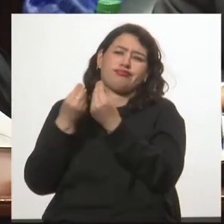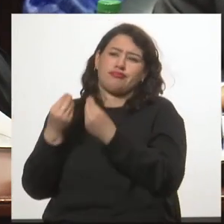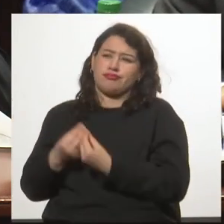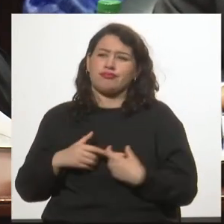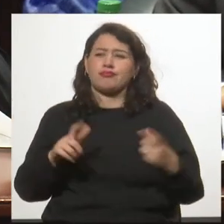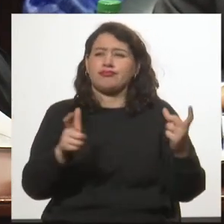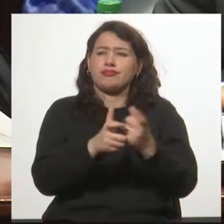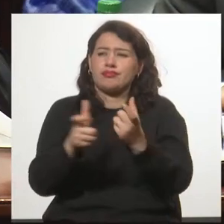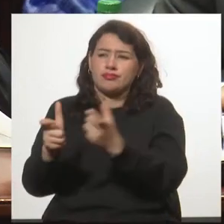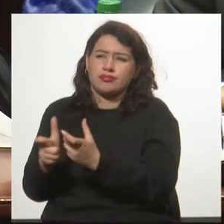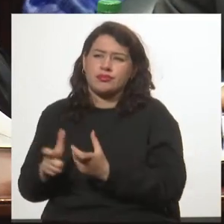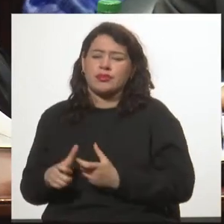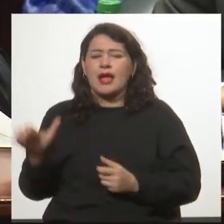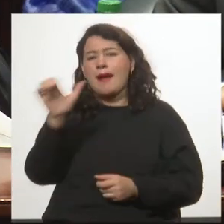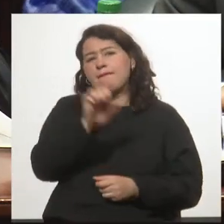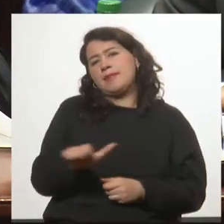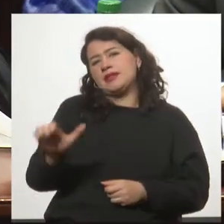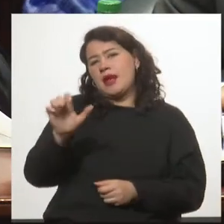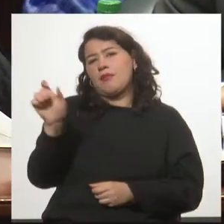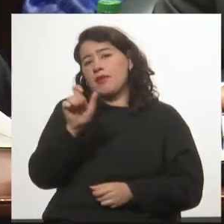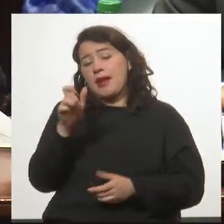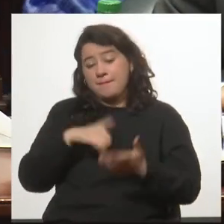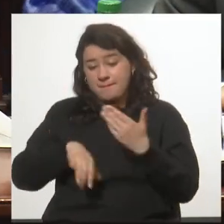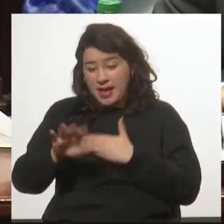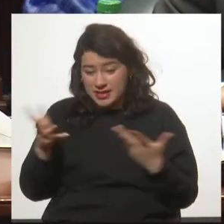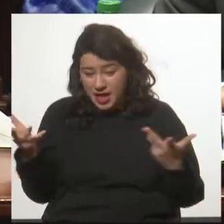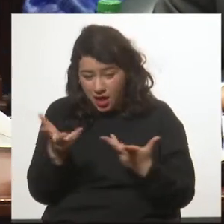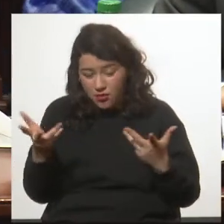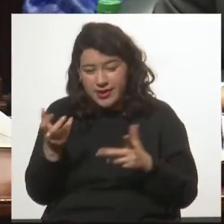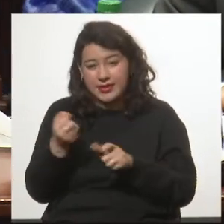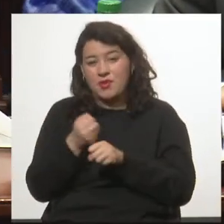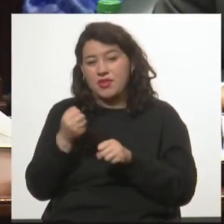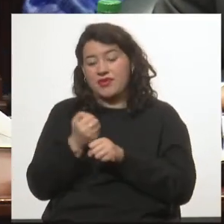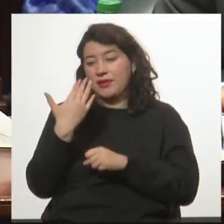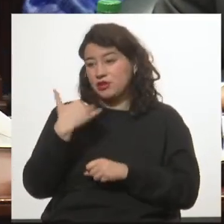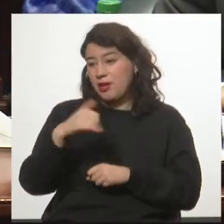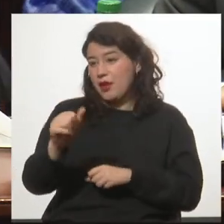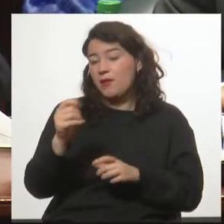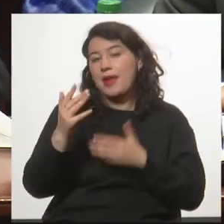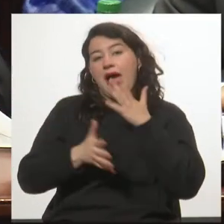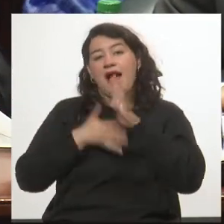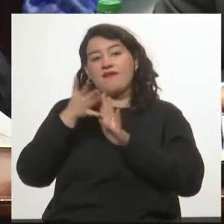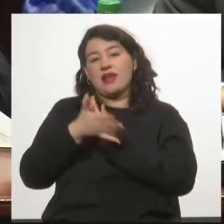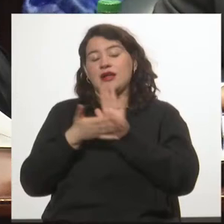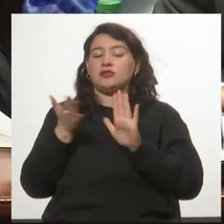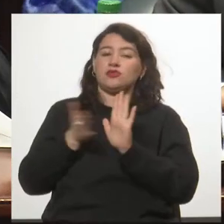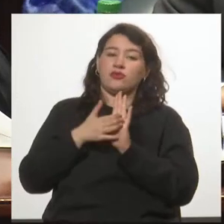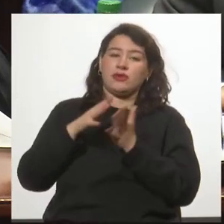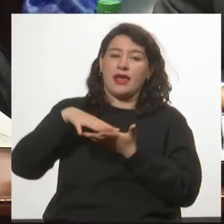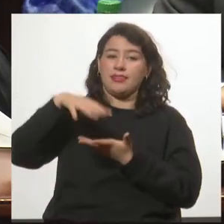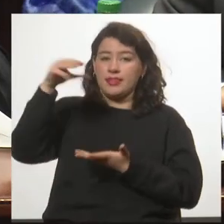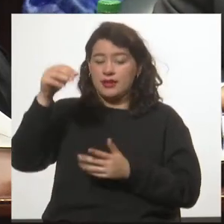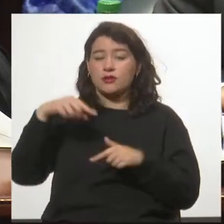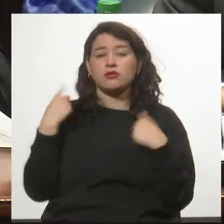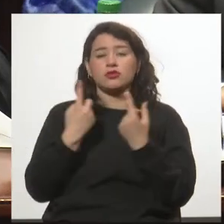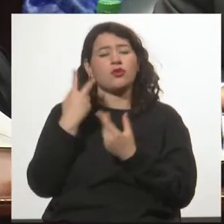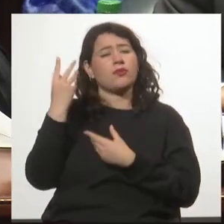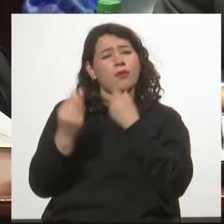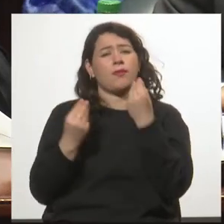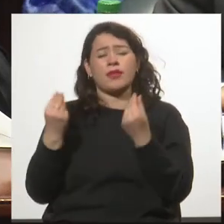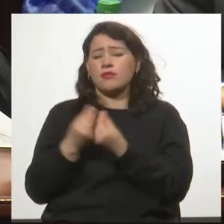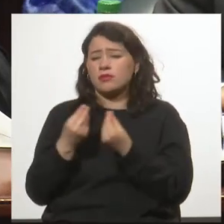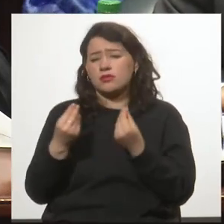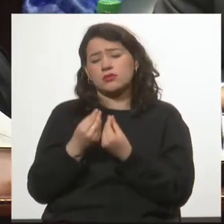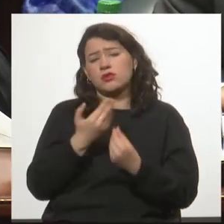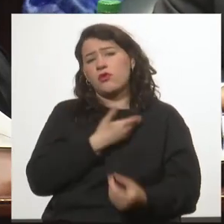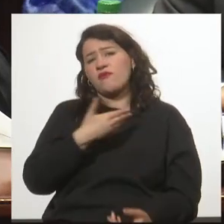diversas empresas públicas y en particular en la que hoy nos ocupa que es ante él nos preocupan mucho como